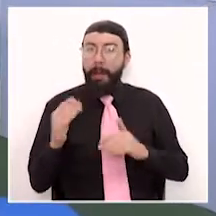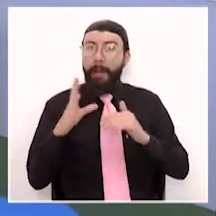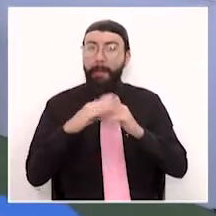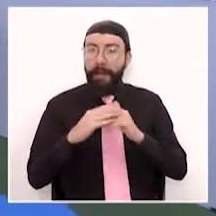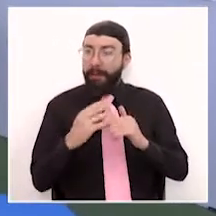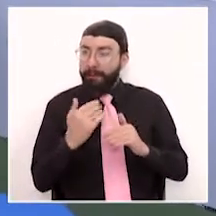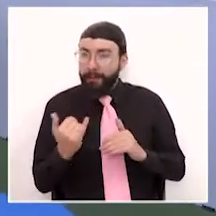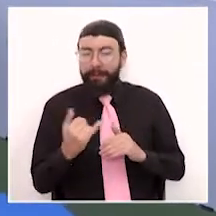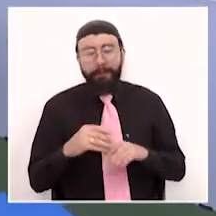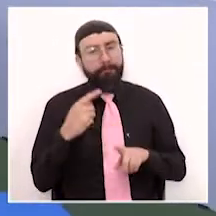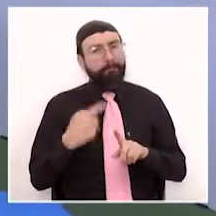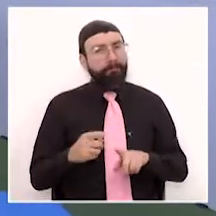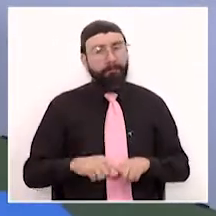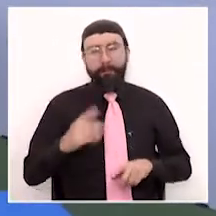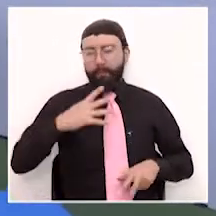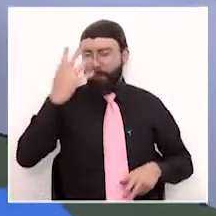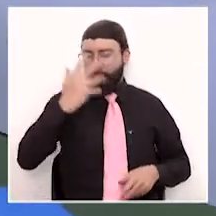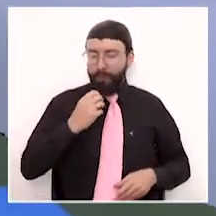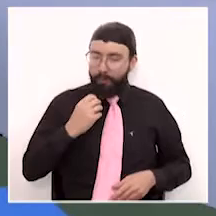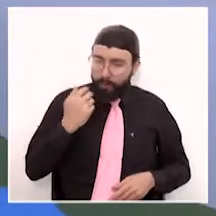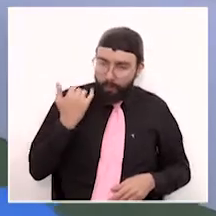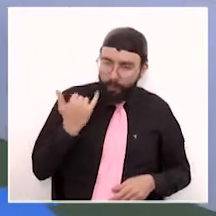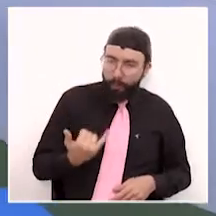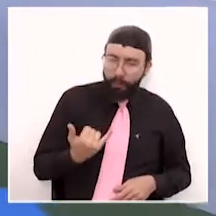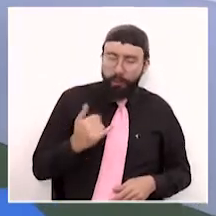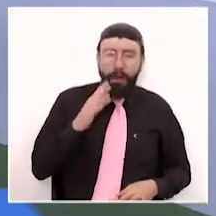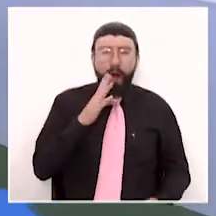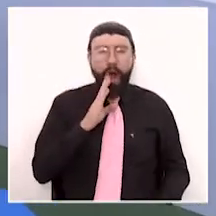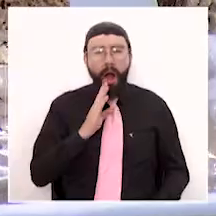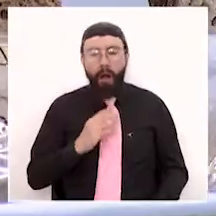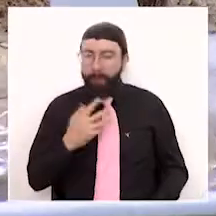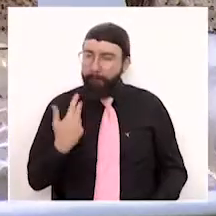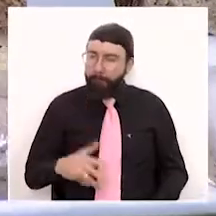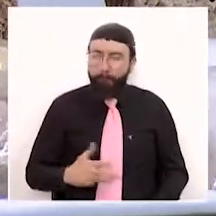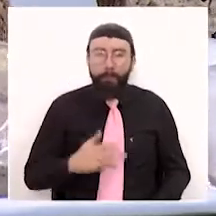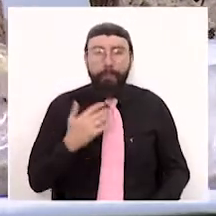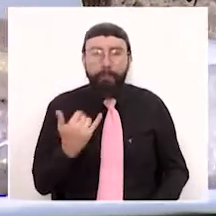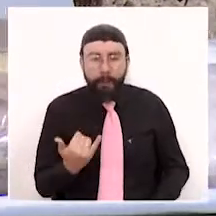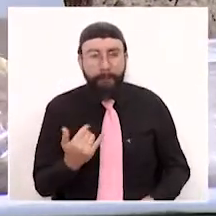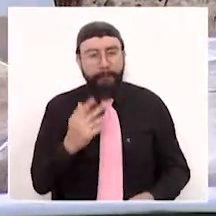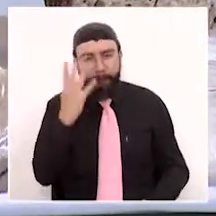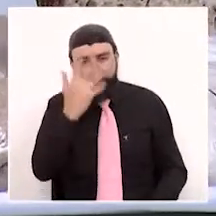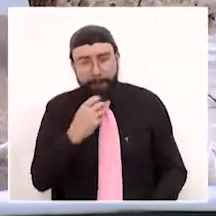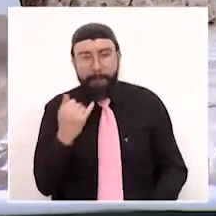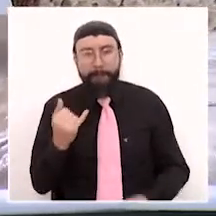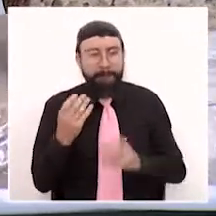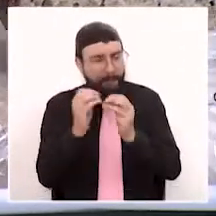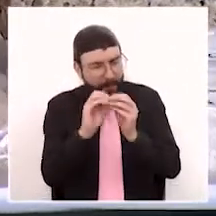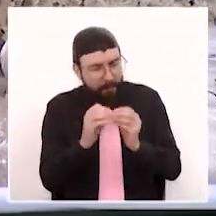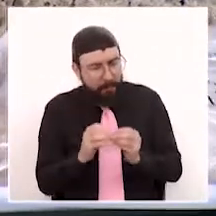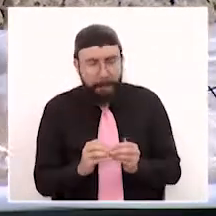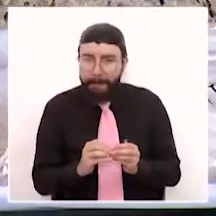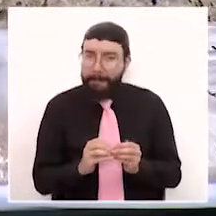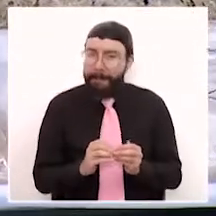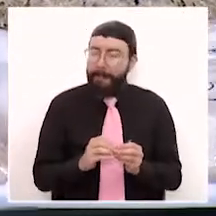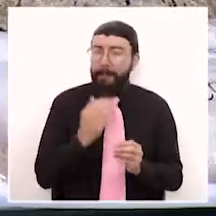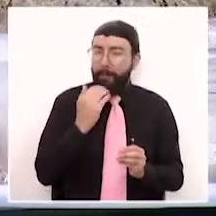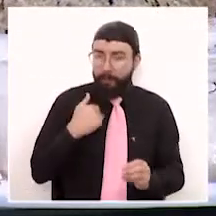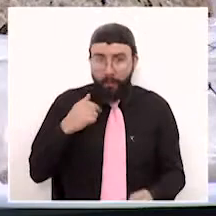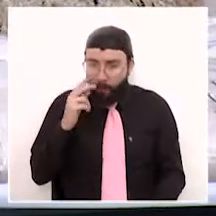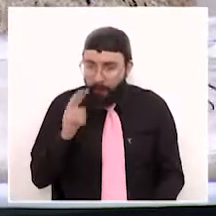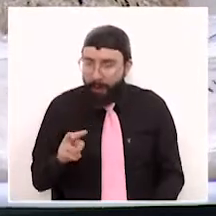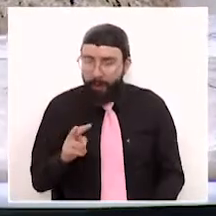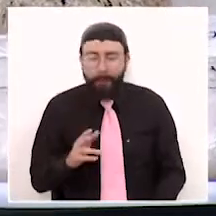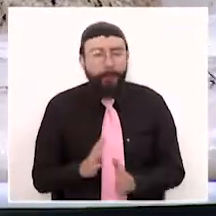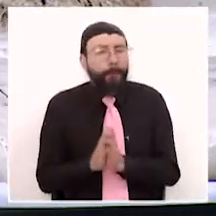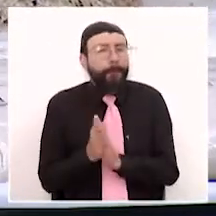que se ven de hecho supremamente, digamos que artesanales, también yo veo esto y me voy